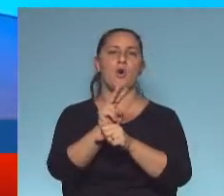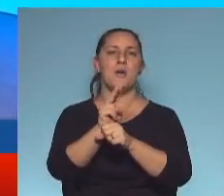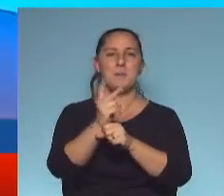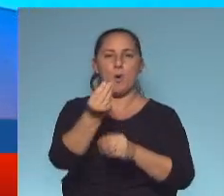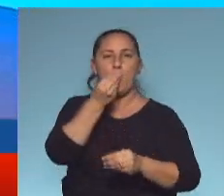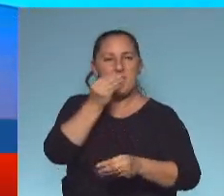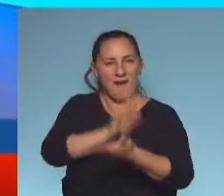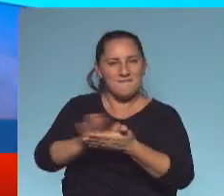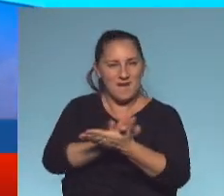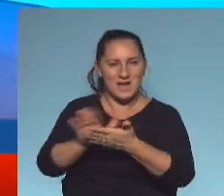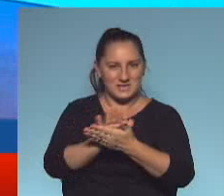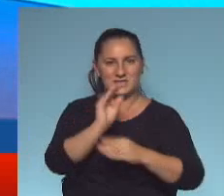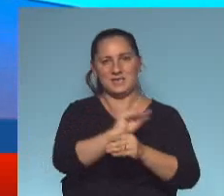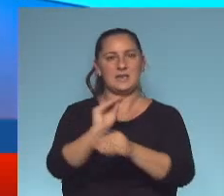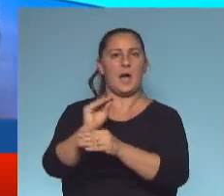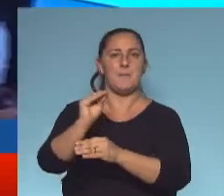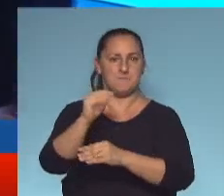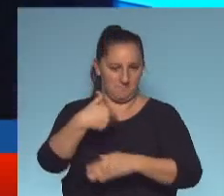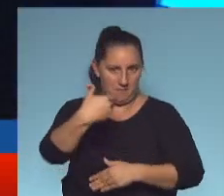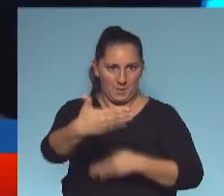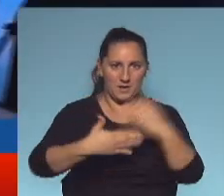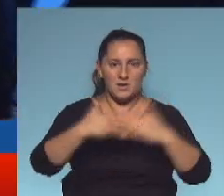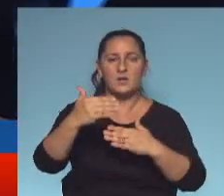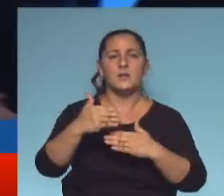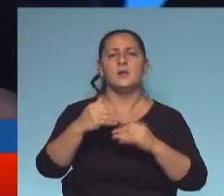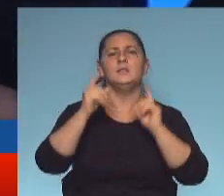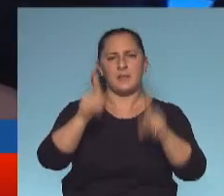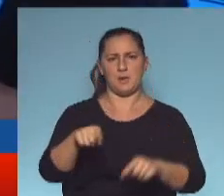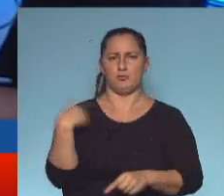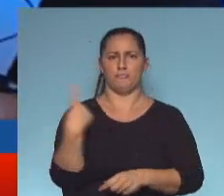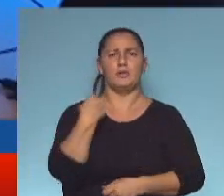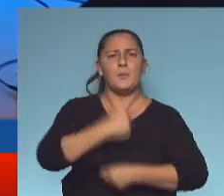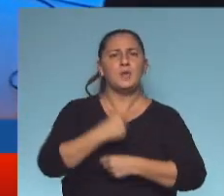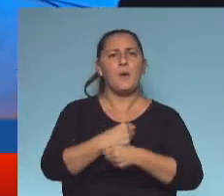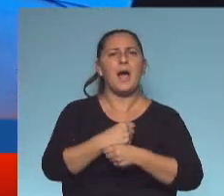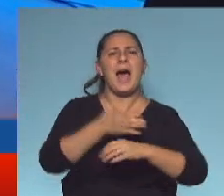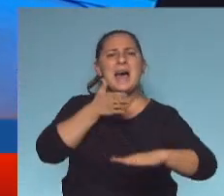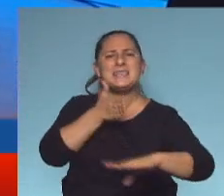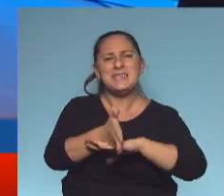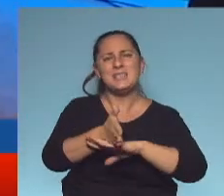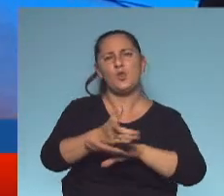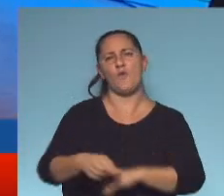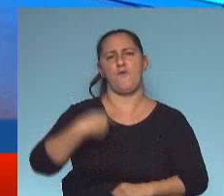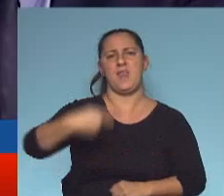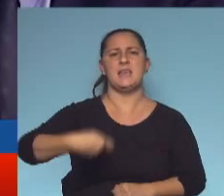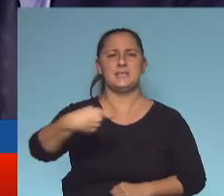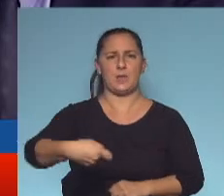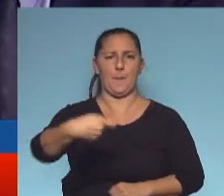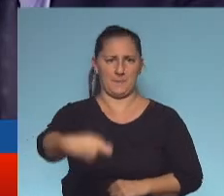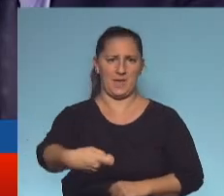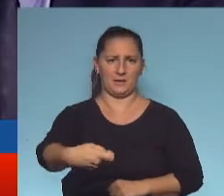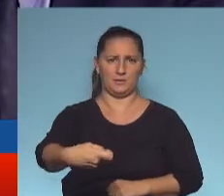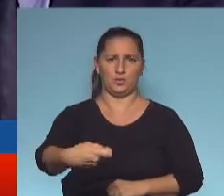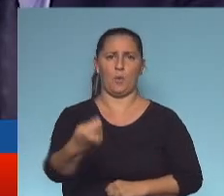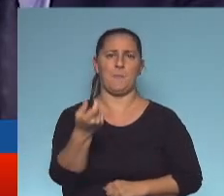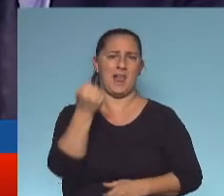canasta a construir, sino también en el tema del acceso al financiamiento para capital